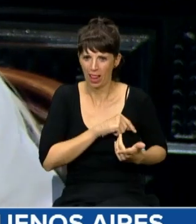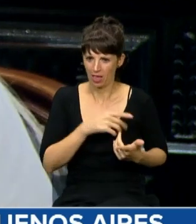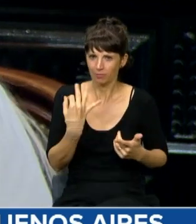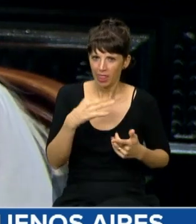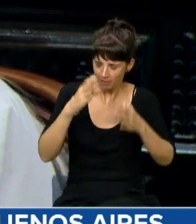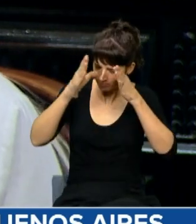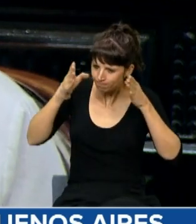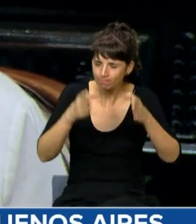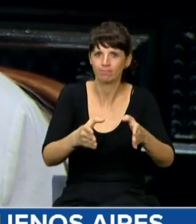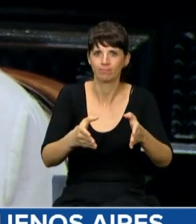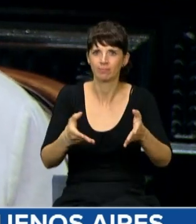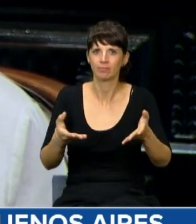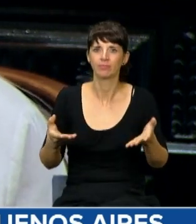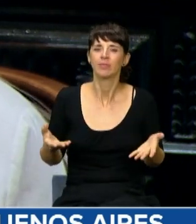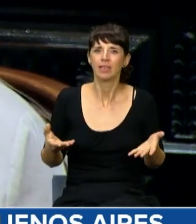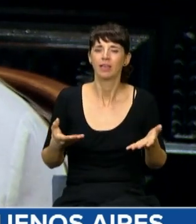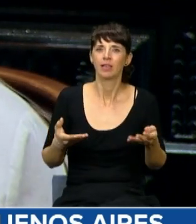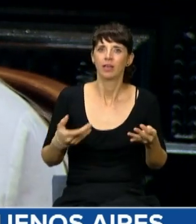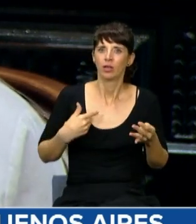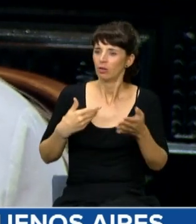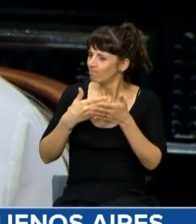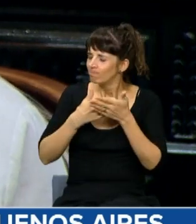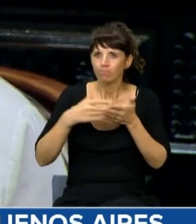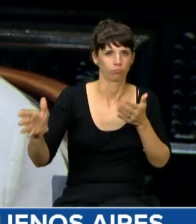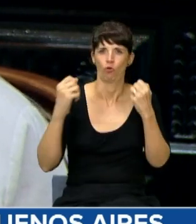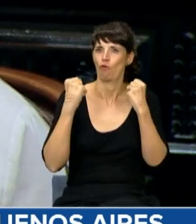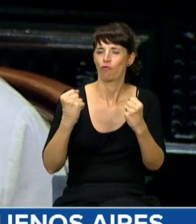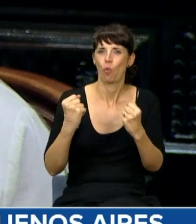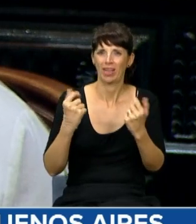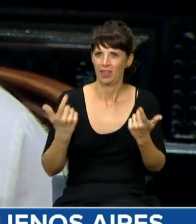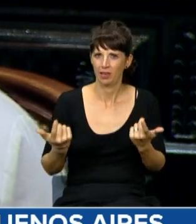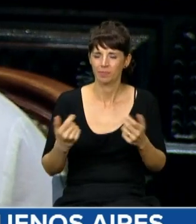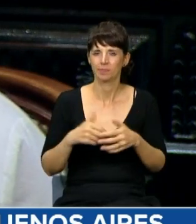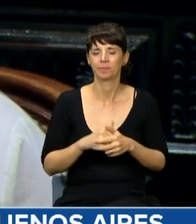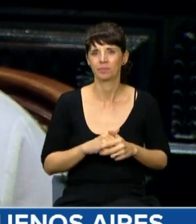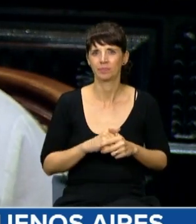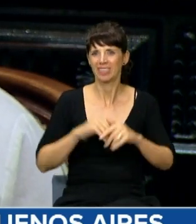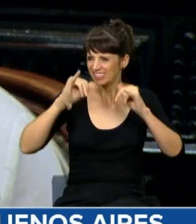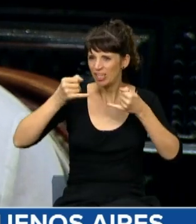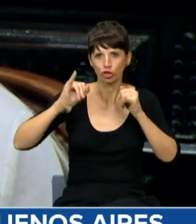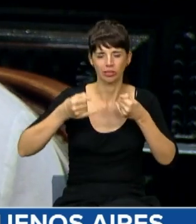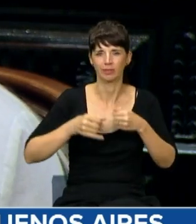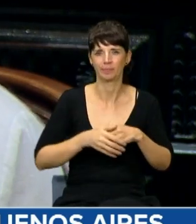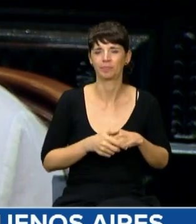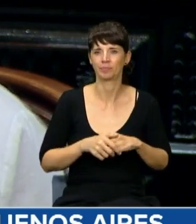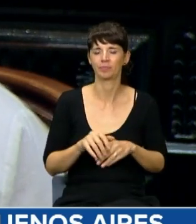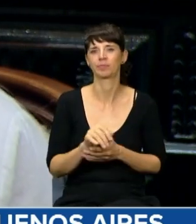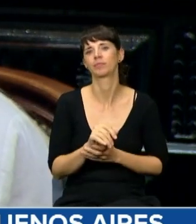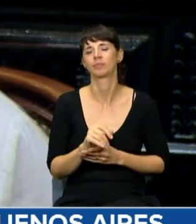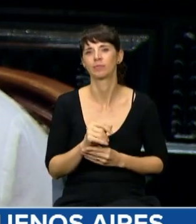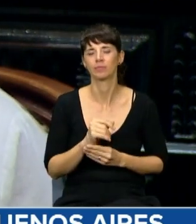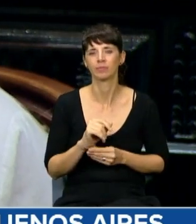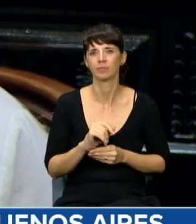nos compromete a esa condena sin condicionamientos. Sin perjuicio de esto, creo que es importante decir que